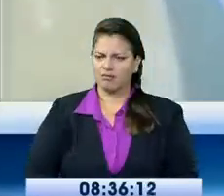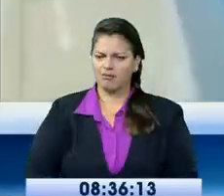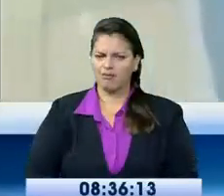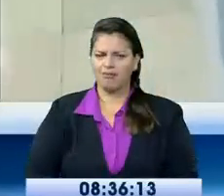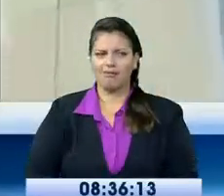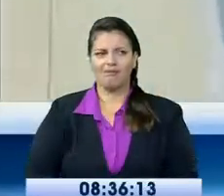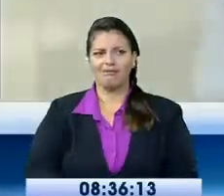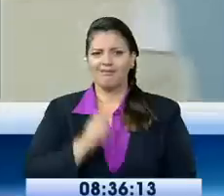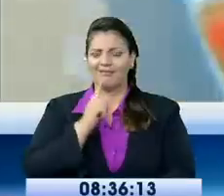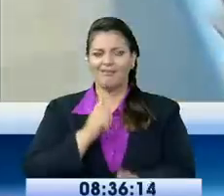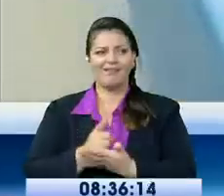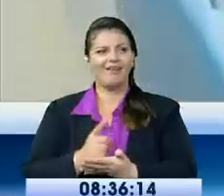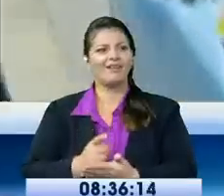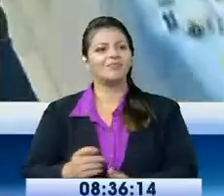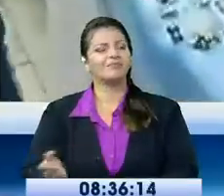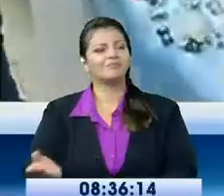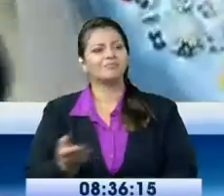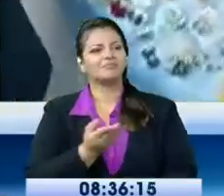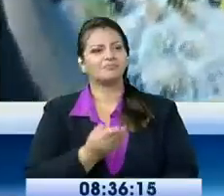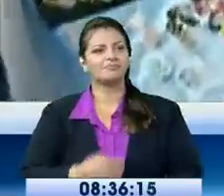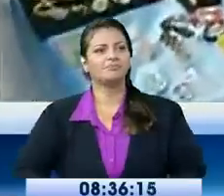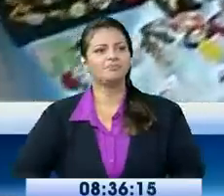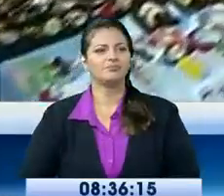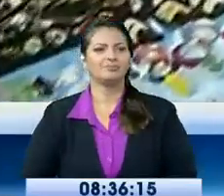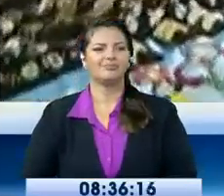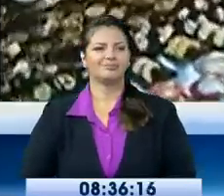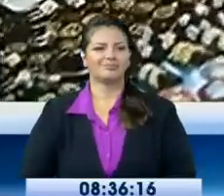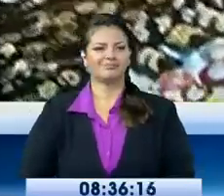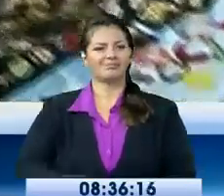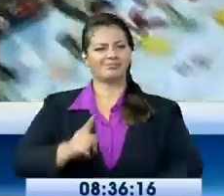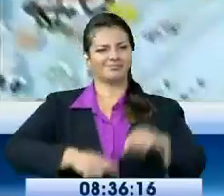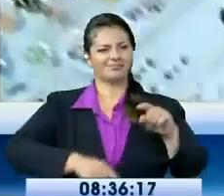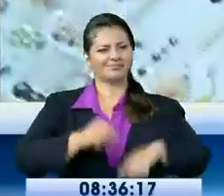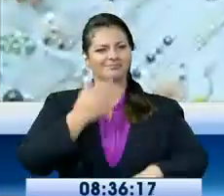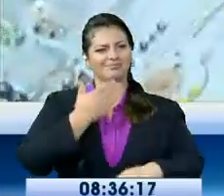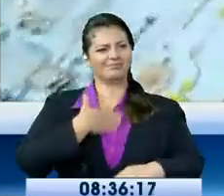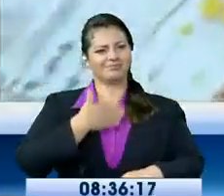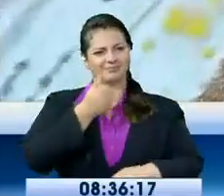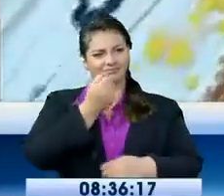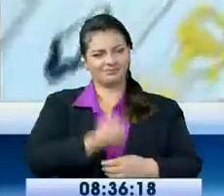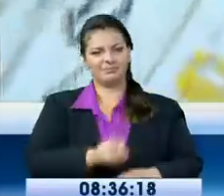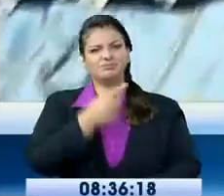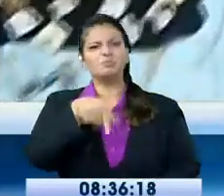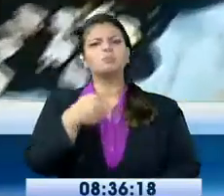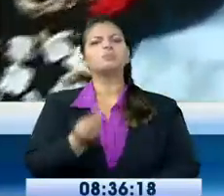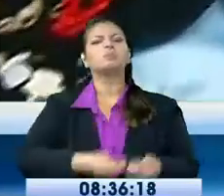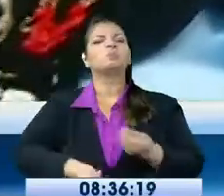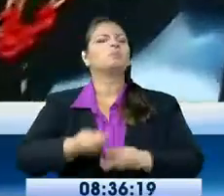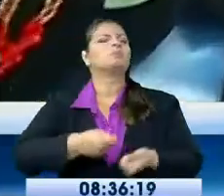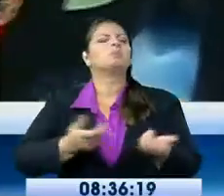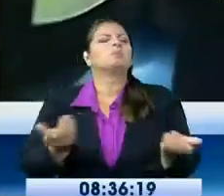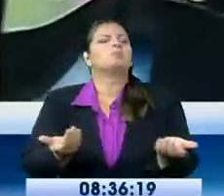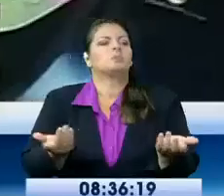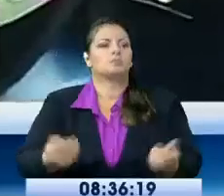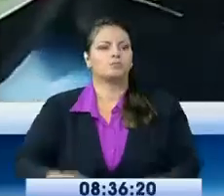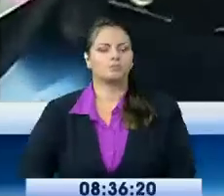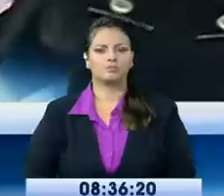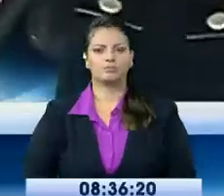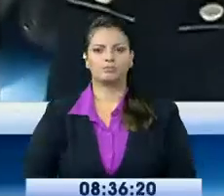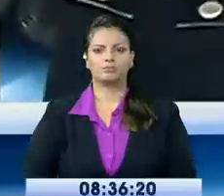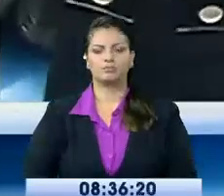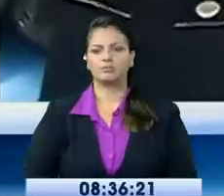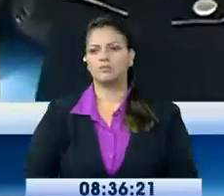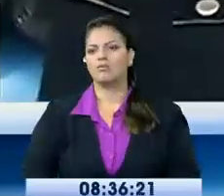Vamos rápidamente por acá para ver qué más nos tienen. Mi estimada amiga, ¿cómo está? Muy buenos días. ¿Cuáles son las novedades que usted nos presenta? Todo